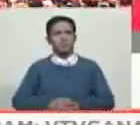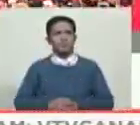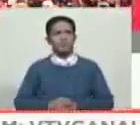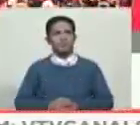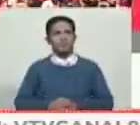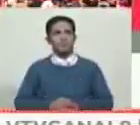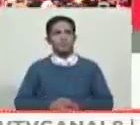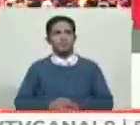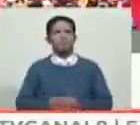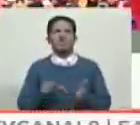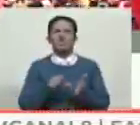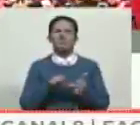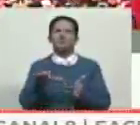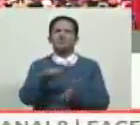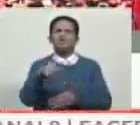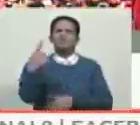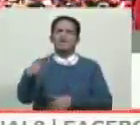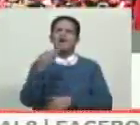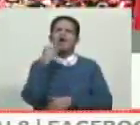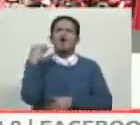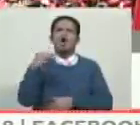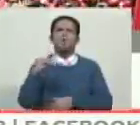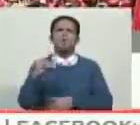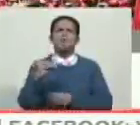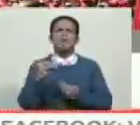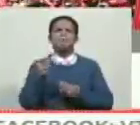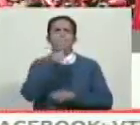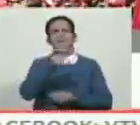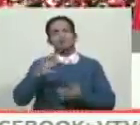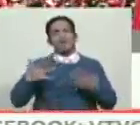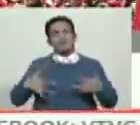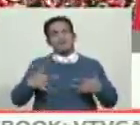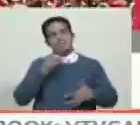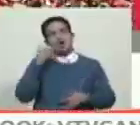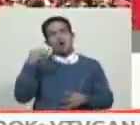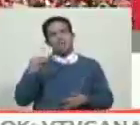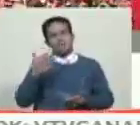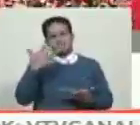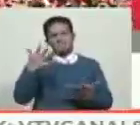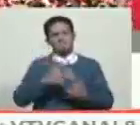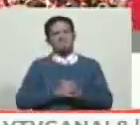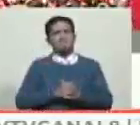¿Dónde está esa juventud? ¿Dónde está lo que se sienten jóvenes? ¿Dónde está lo que se sienten jóvenes?